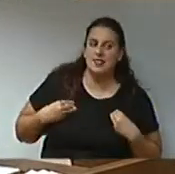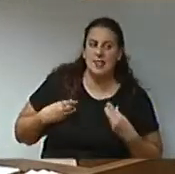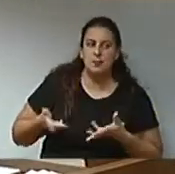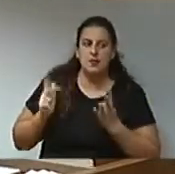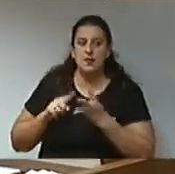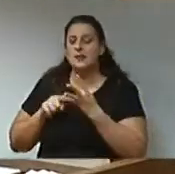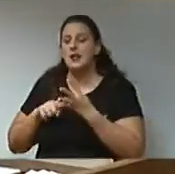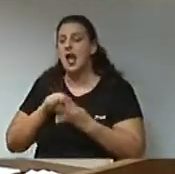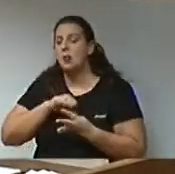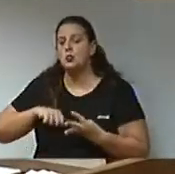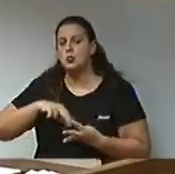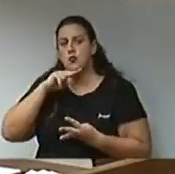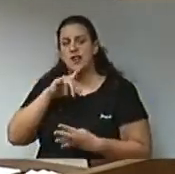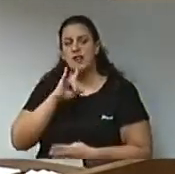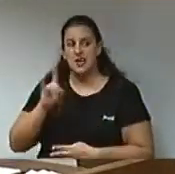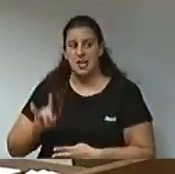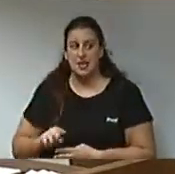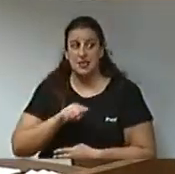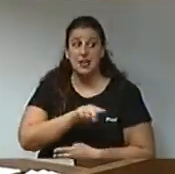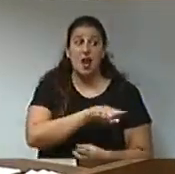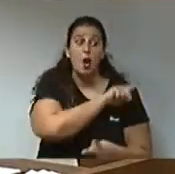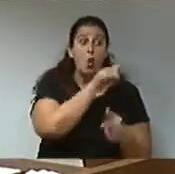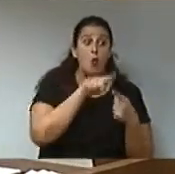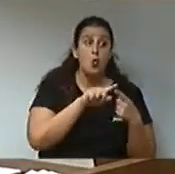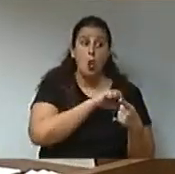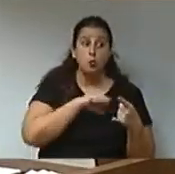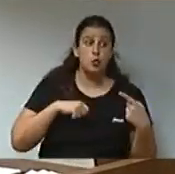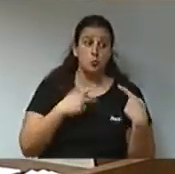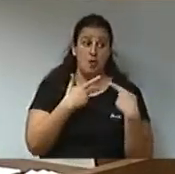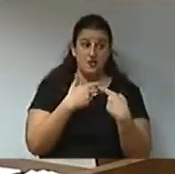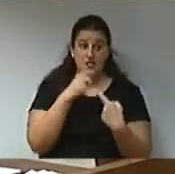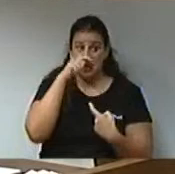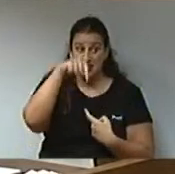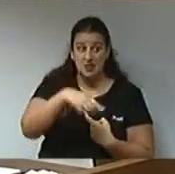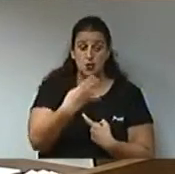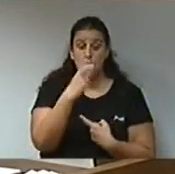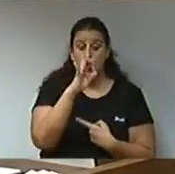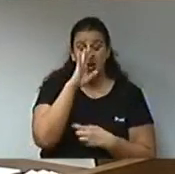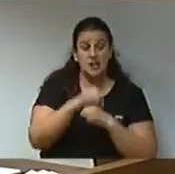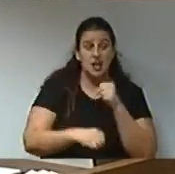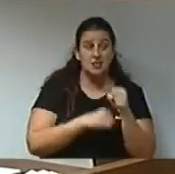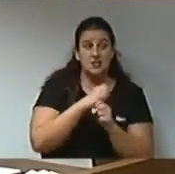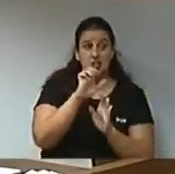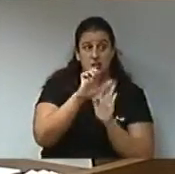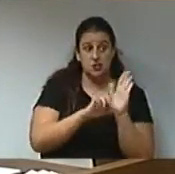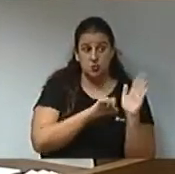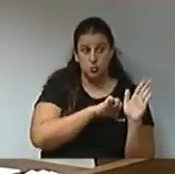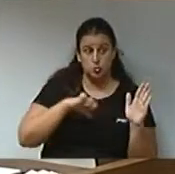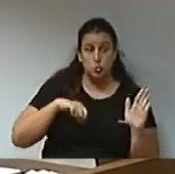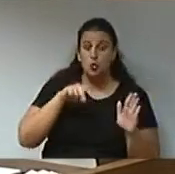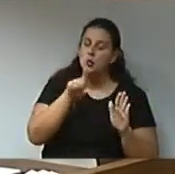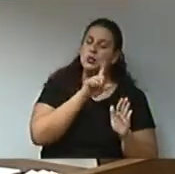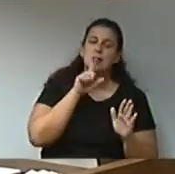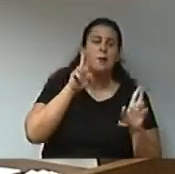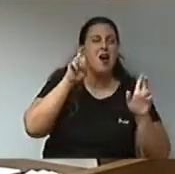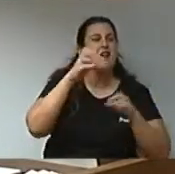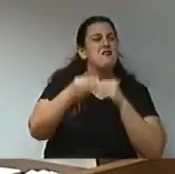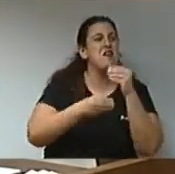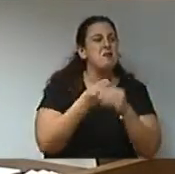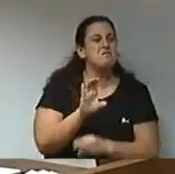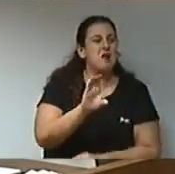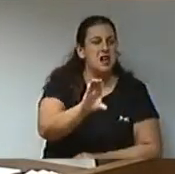energética. Respecto a la autonomía fiscal, en Guany celebrem el 40 aniversario del nuestro estatut. Vostès el celebren fent país. Nosaltres